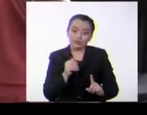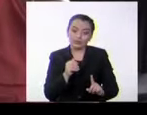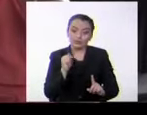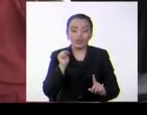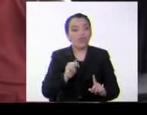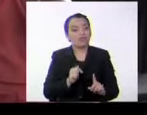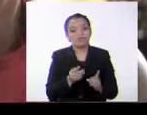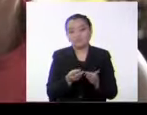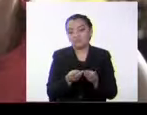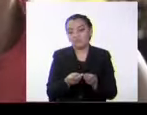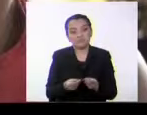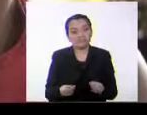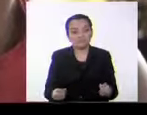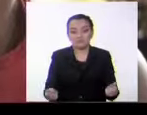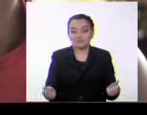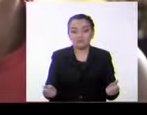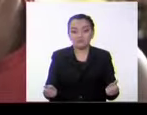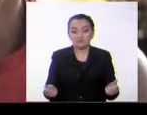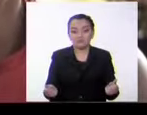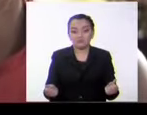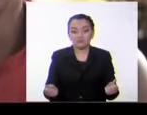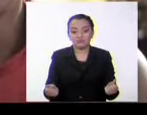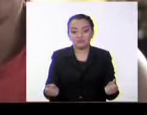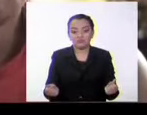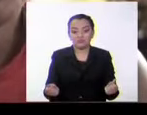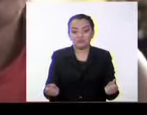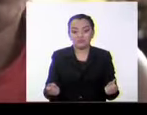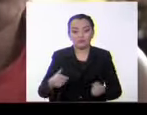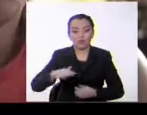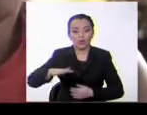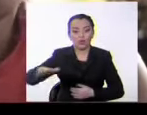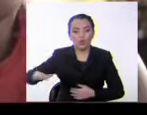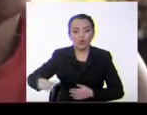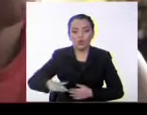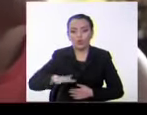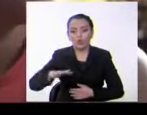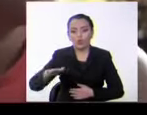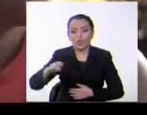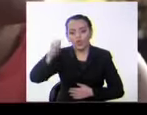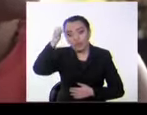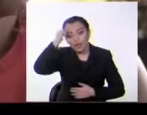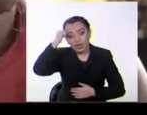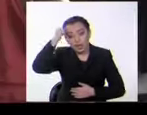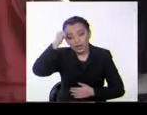va a terminar. Hubieran lugares donde aprender o un lugar donde